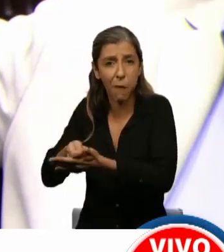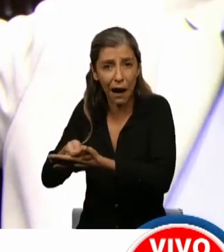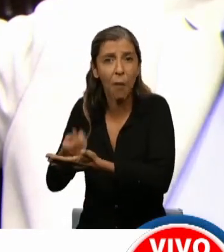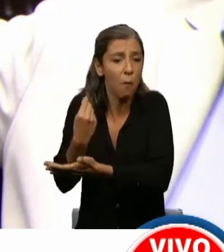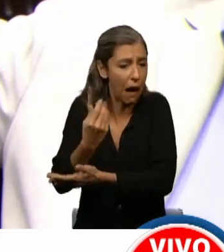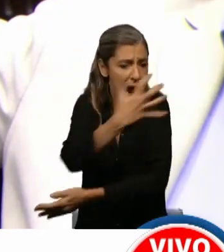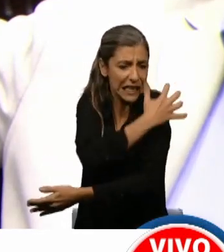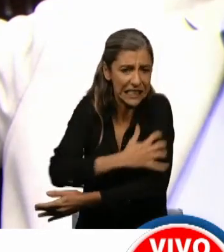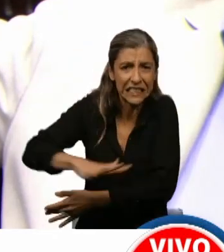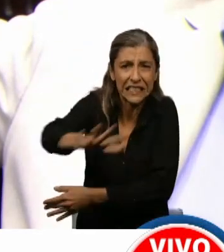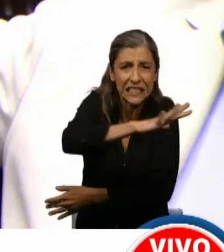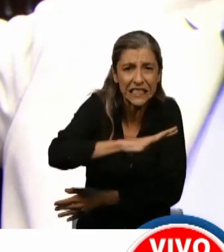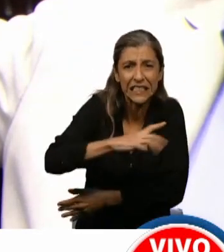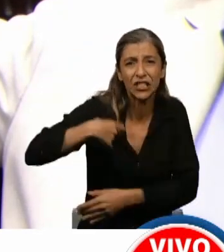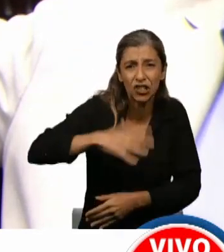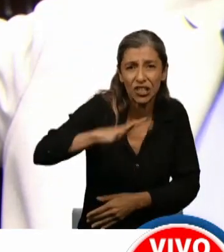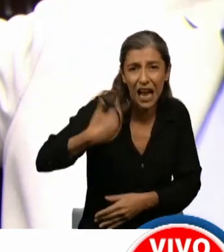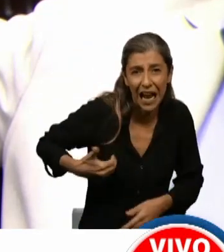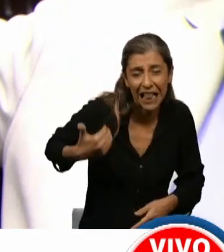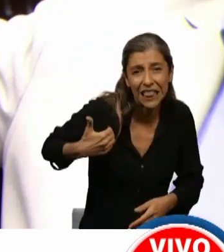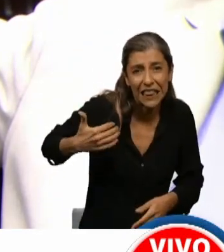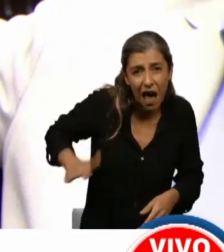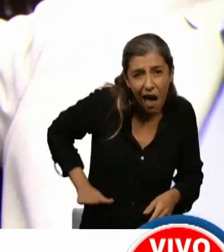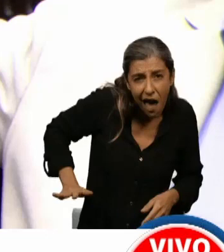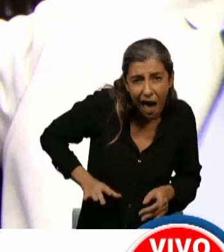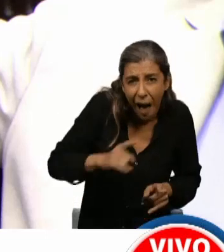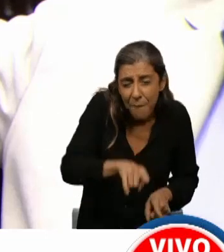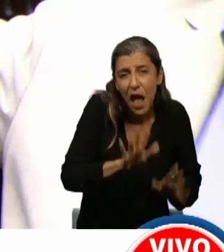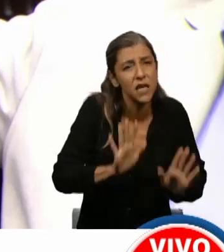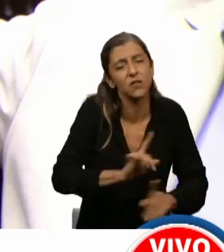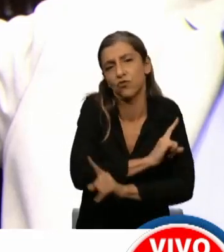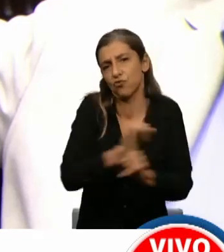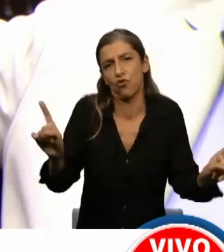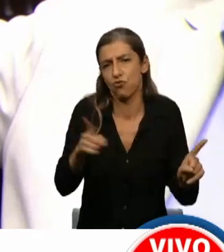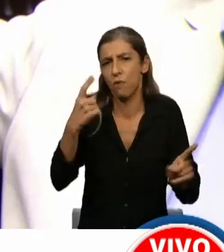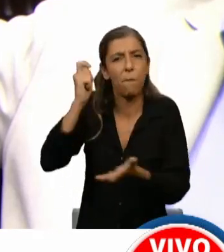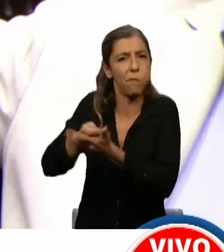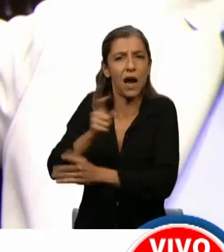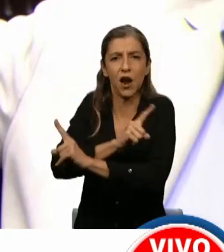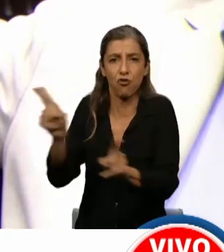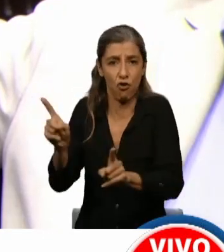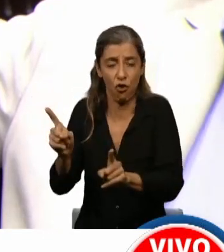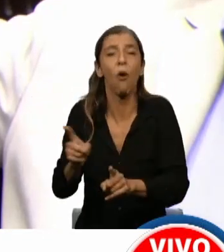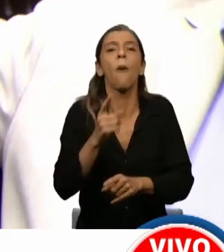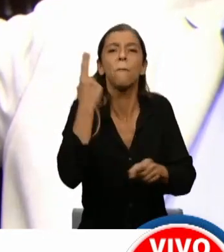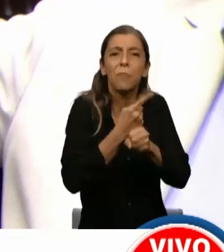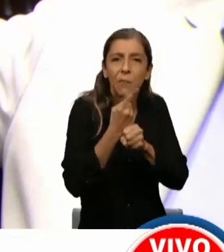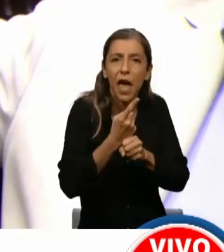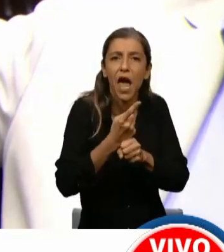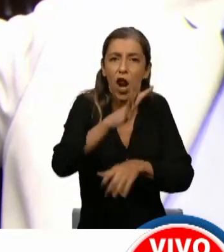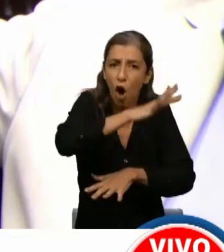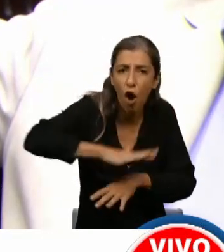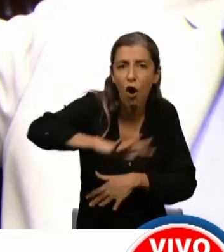exclusión de millones de argentinos. La deuda interna tiene prioridad sobre la deuda externa. De esta